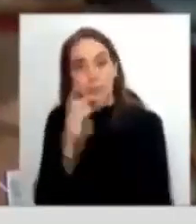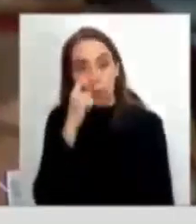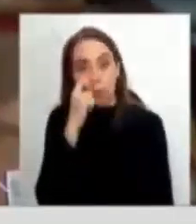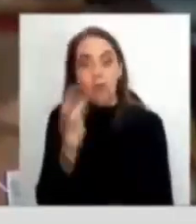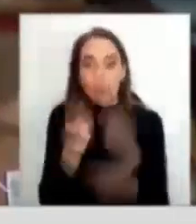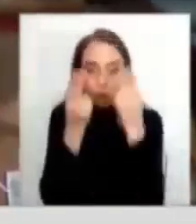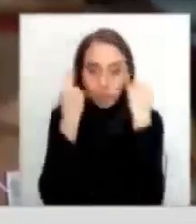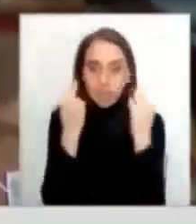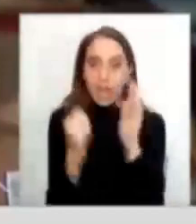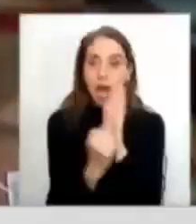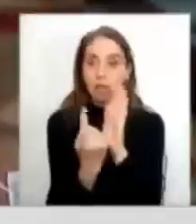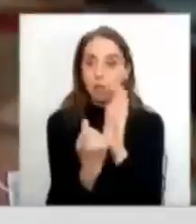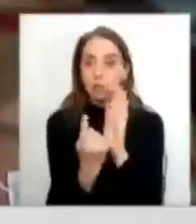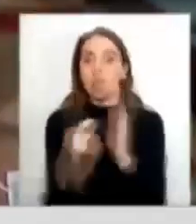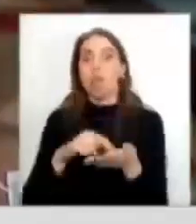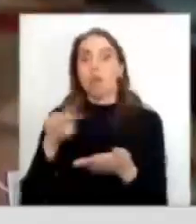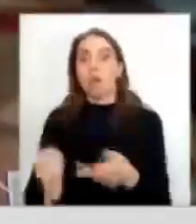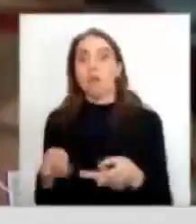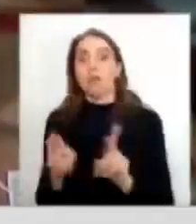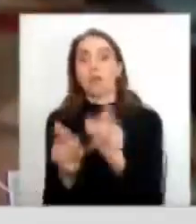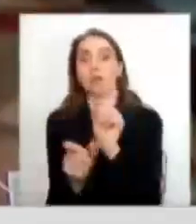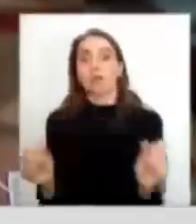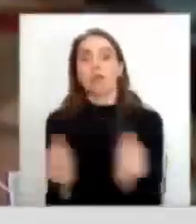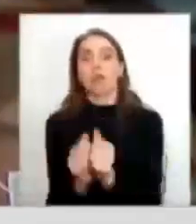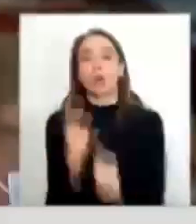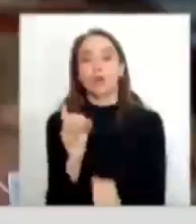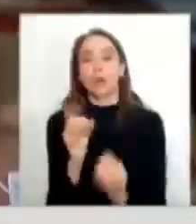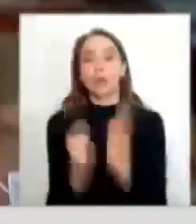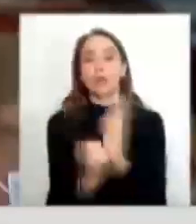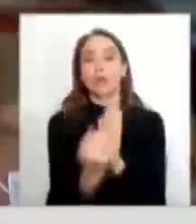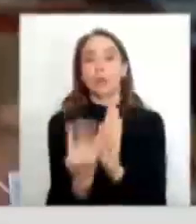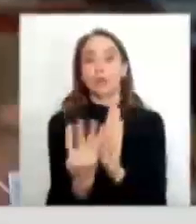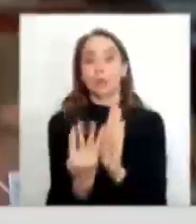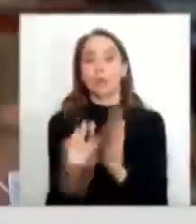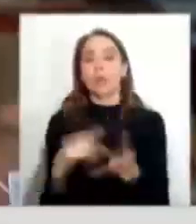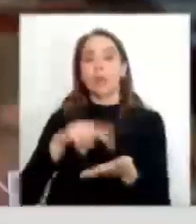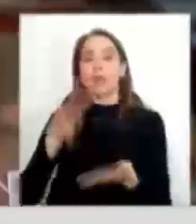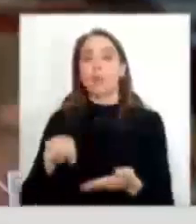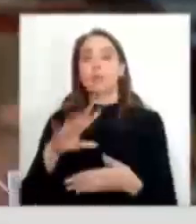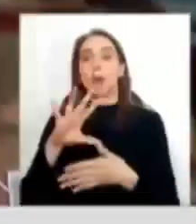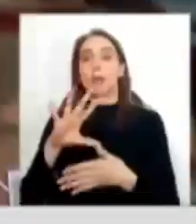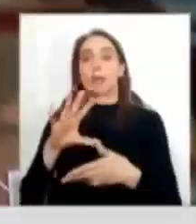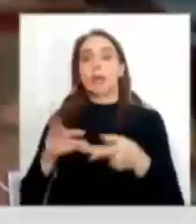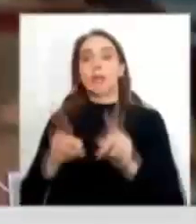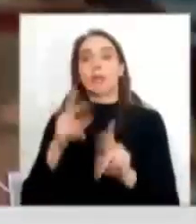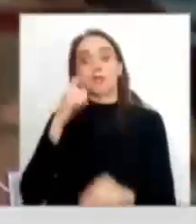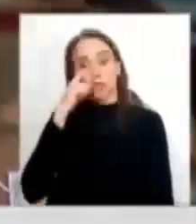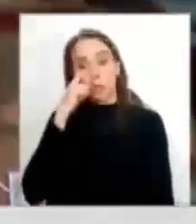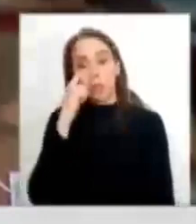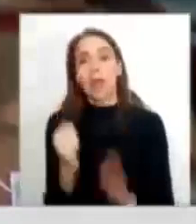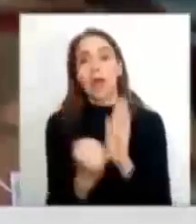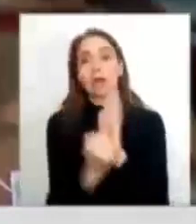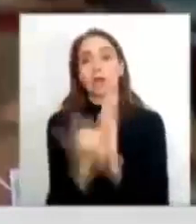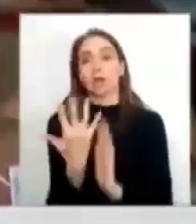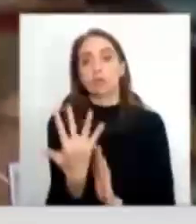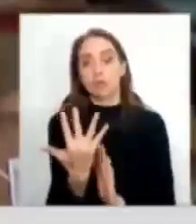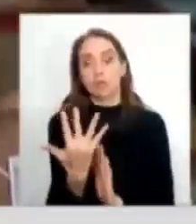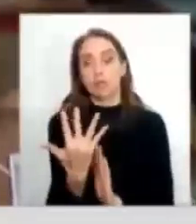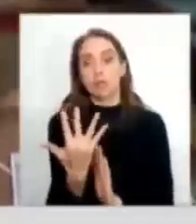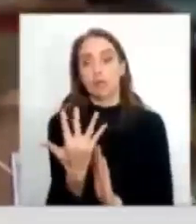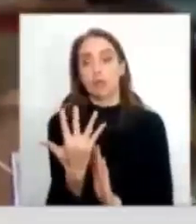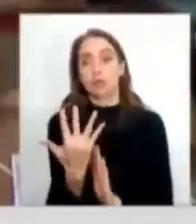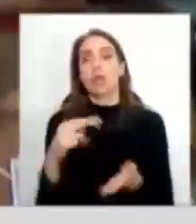el derecho a las personas con discapacidad en su artículo 14 la convención americana sobre derechos humanos en su artículo 5 en particular la convención interamericana